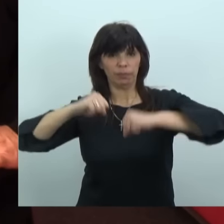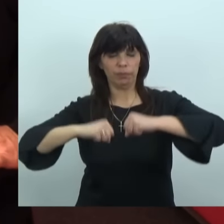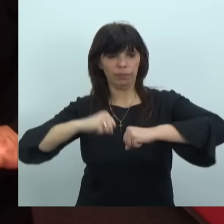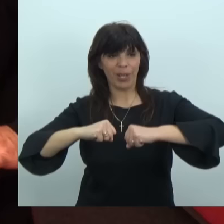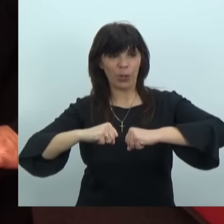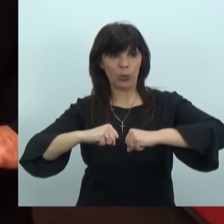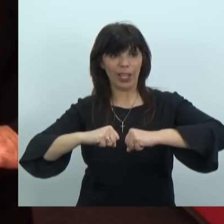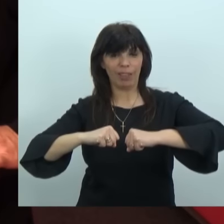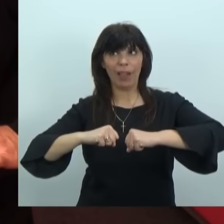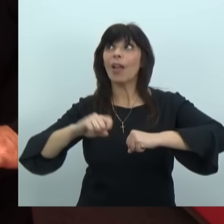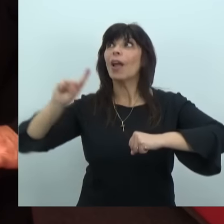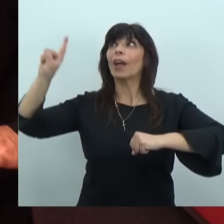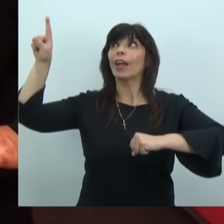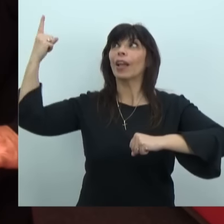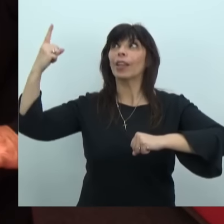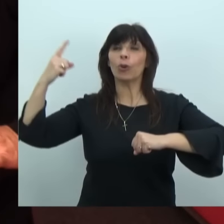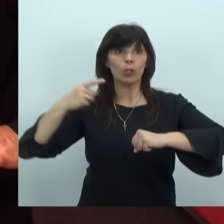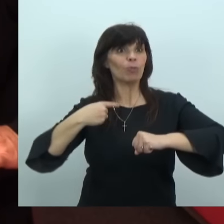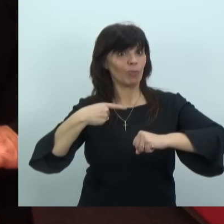ese llamado.